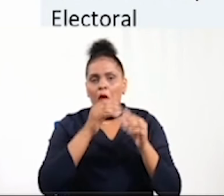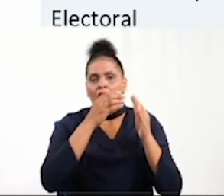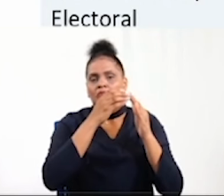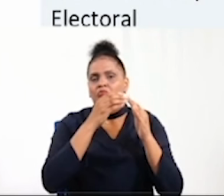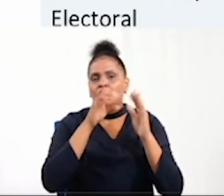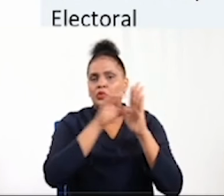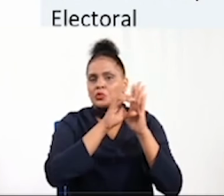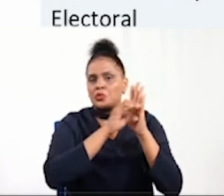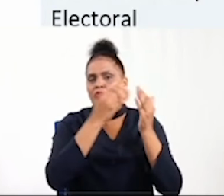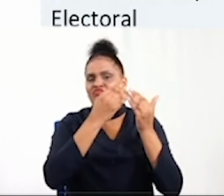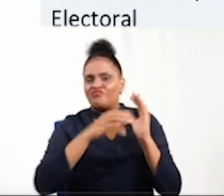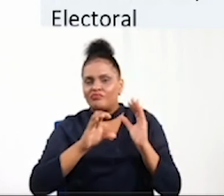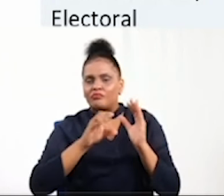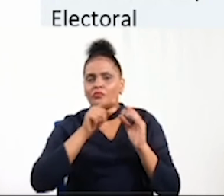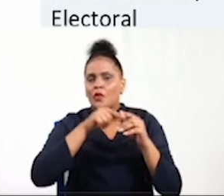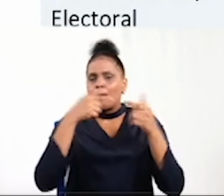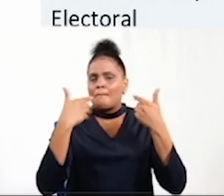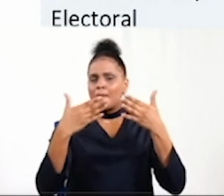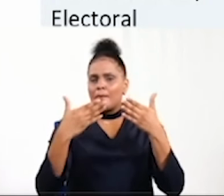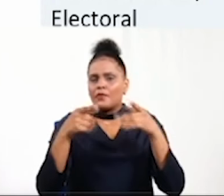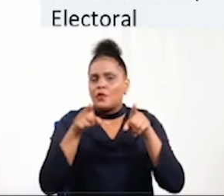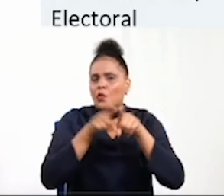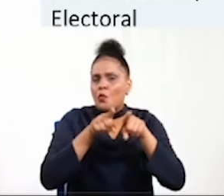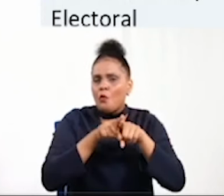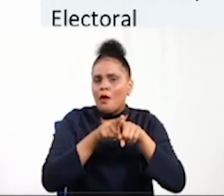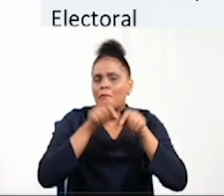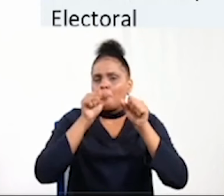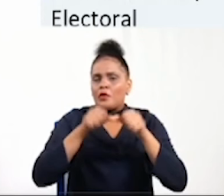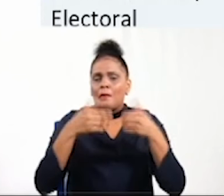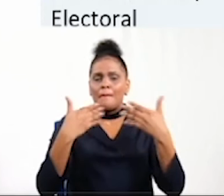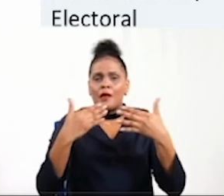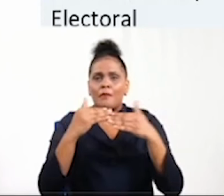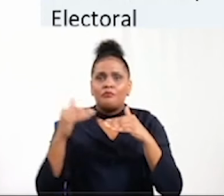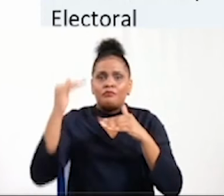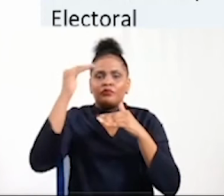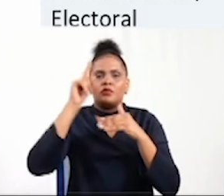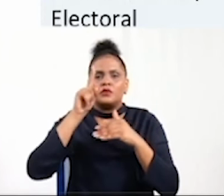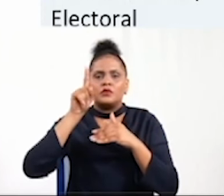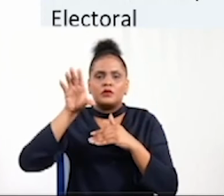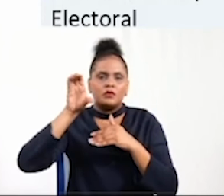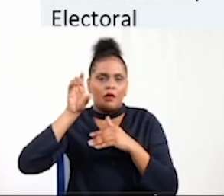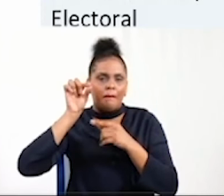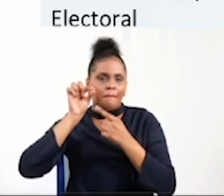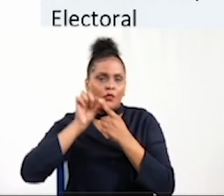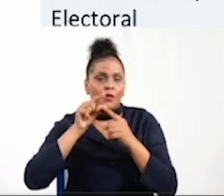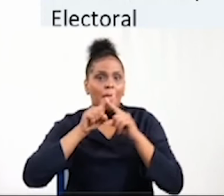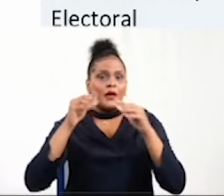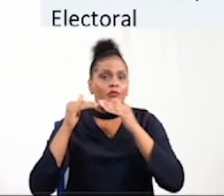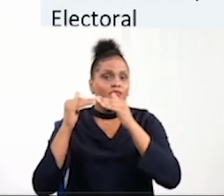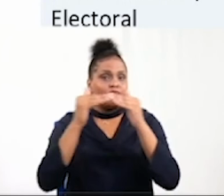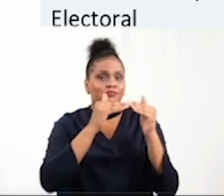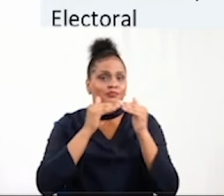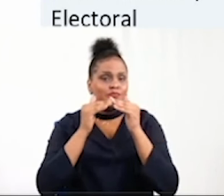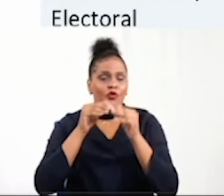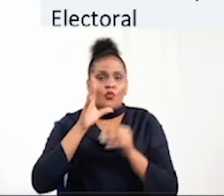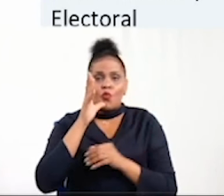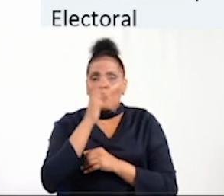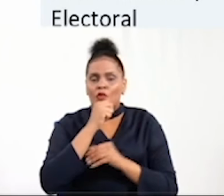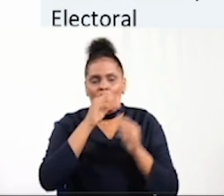en estos indicadores en panamá obtuvo la puntuación máxima 100 puntos pero la calidad no está